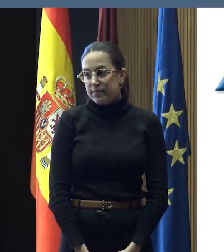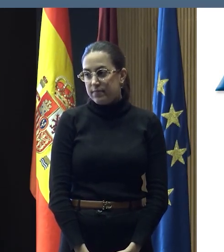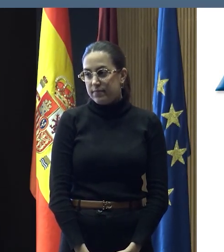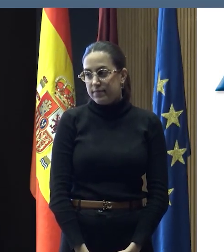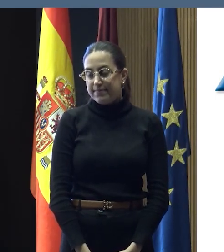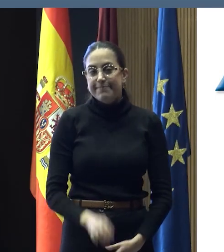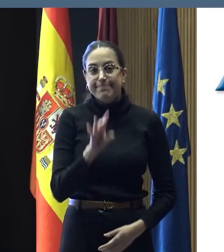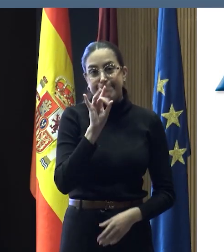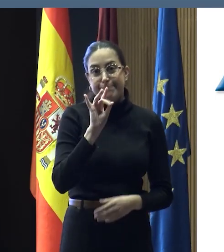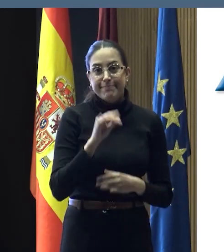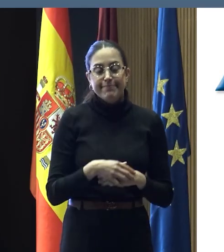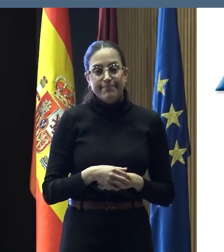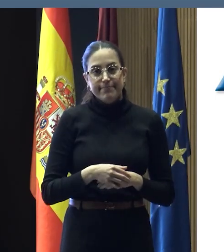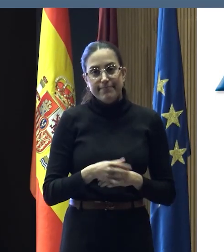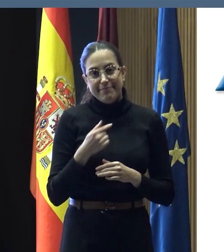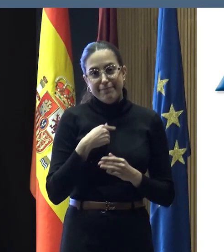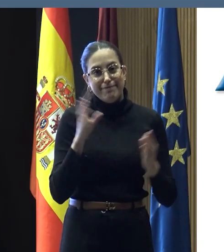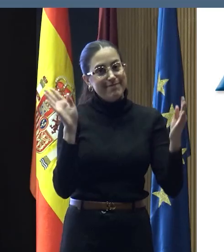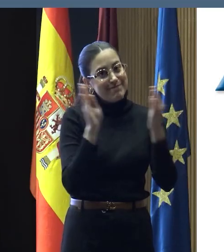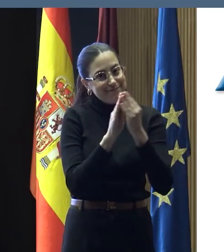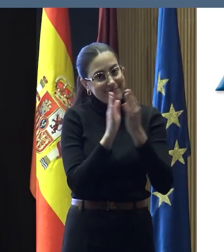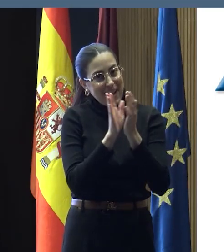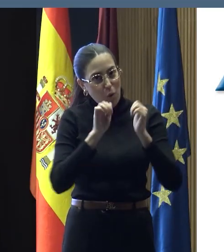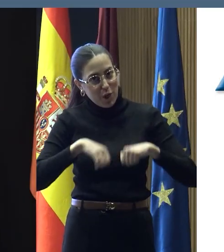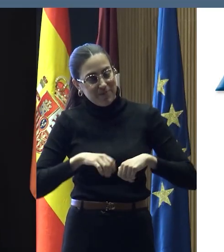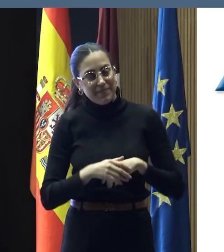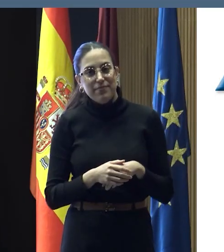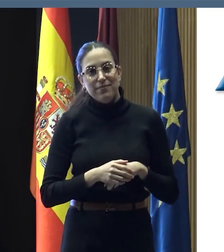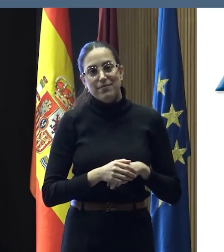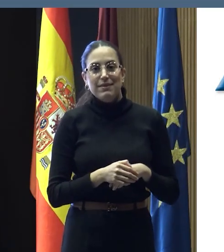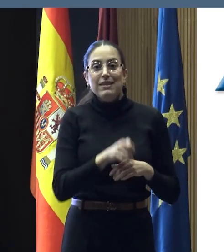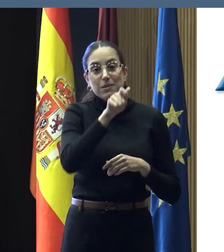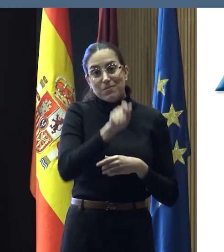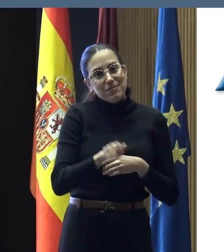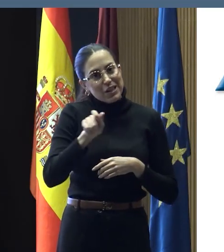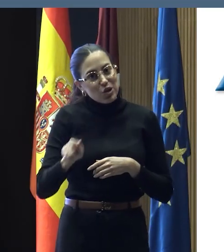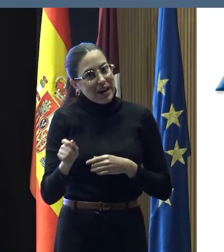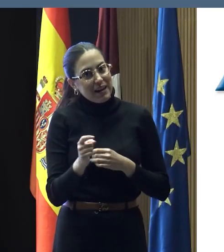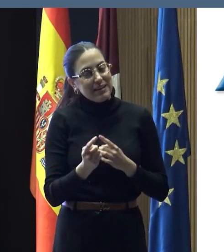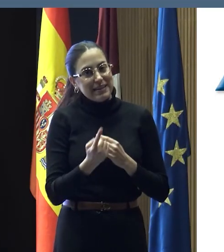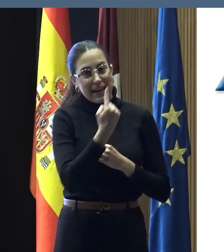Sí, pero yo estoy de acuerdo. Sí. Cada uno necesitamos